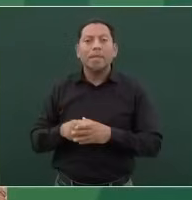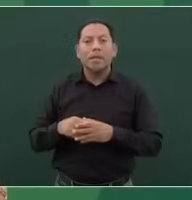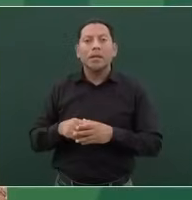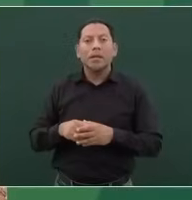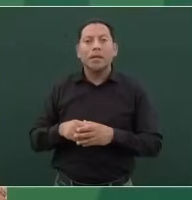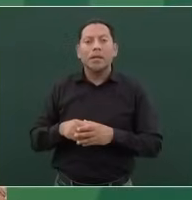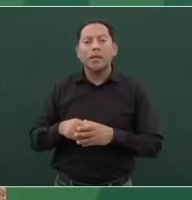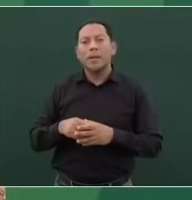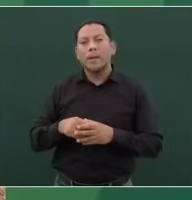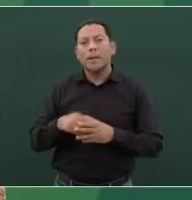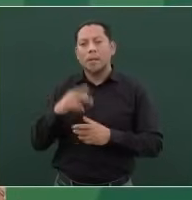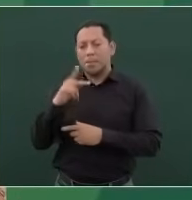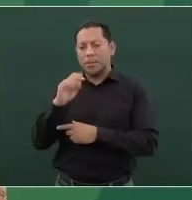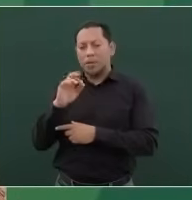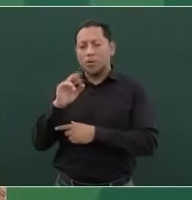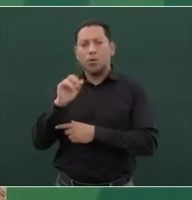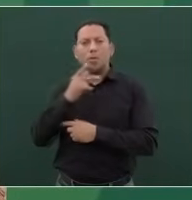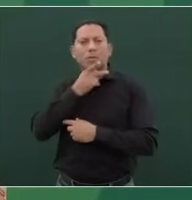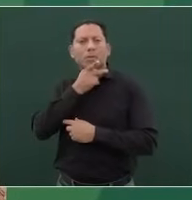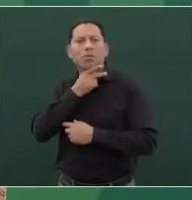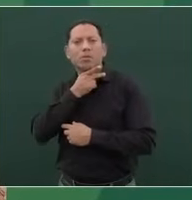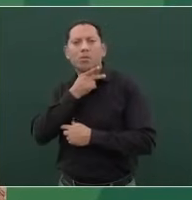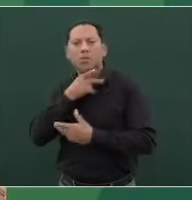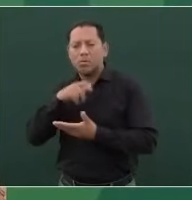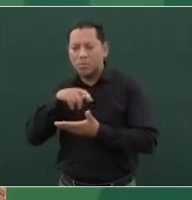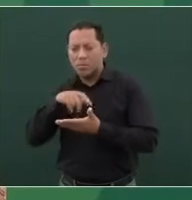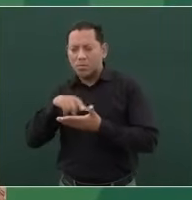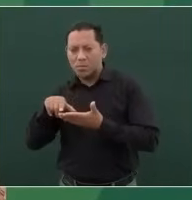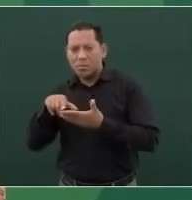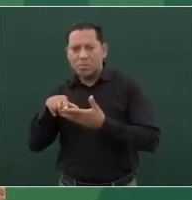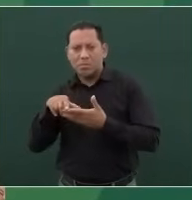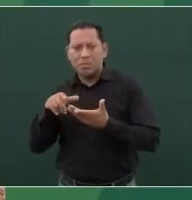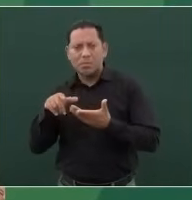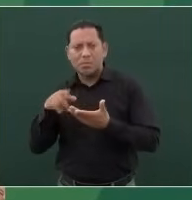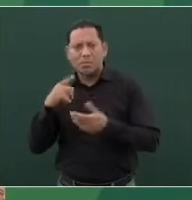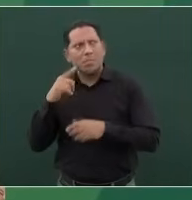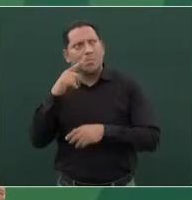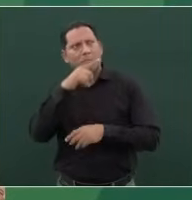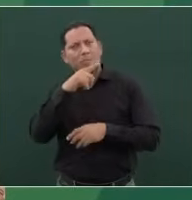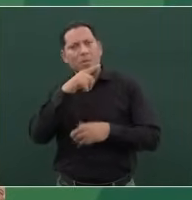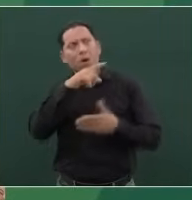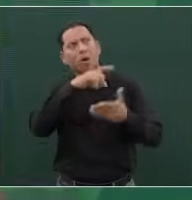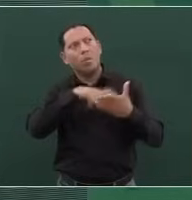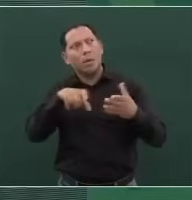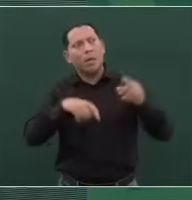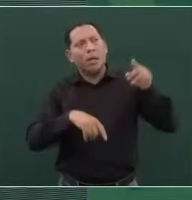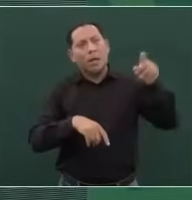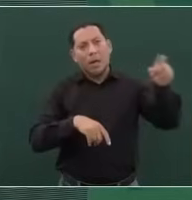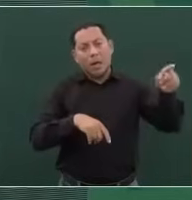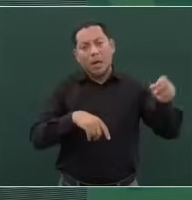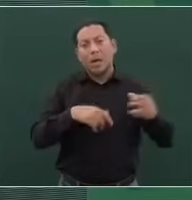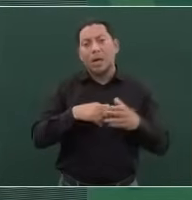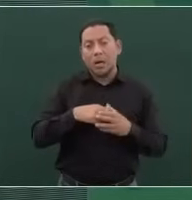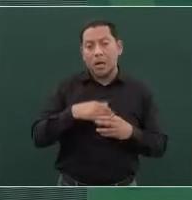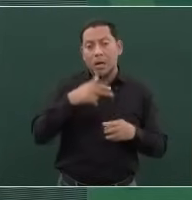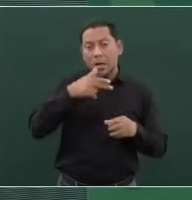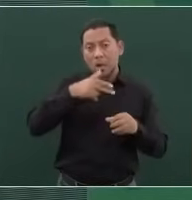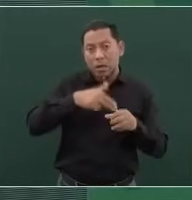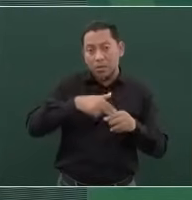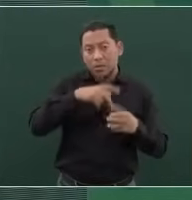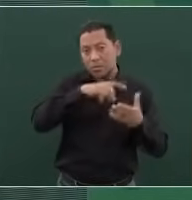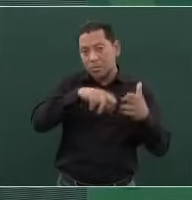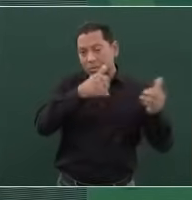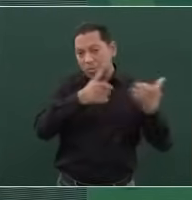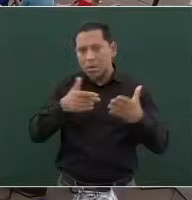petróleo crudo, materia prima, para comprar las gasolinas en el extranjero. Y se compró